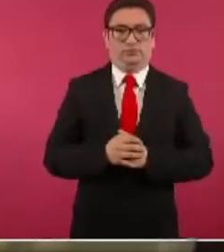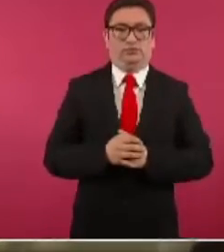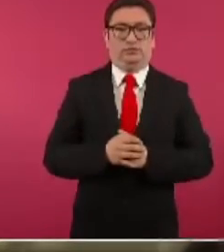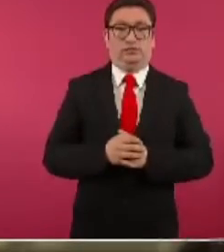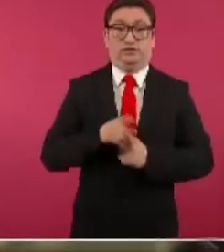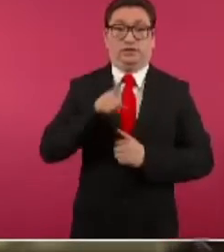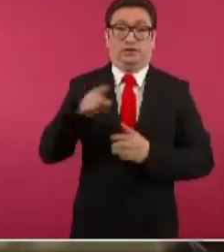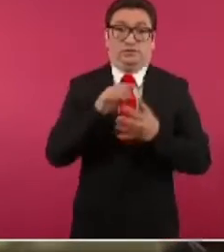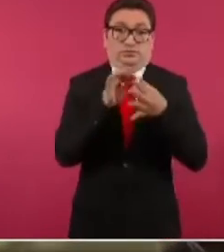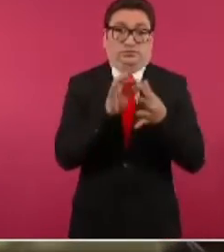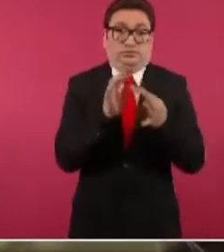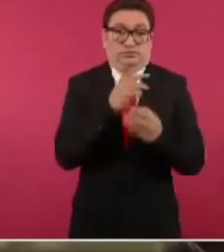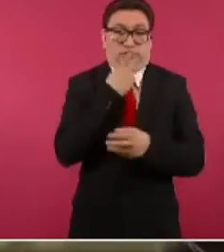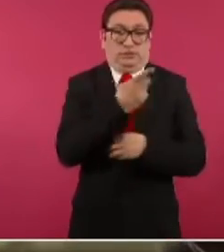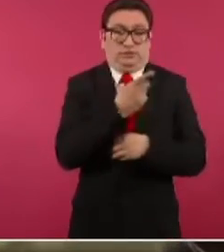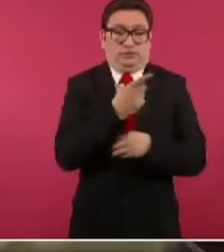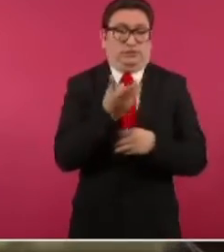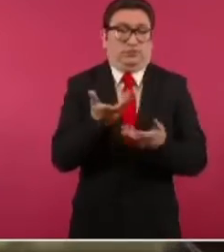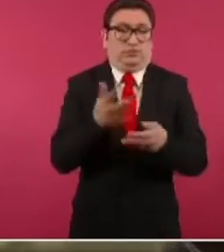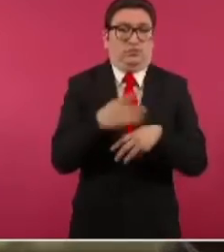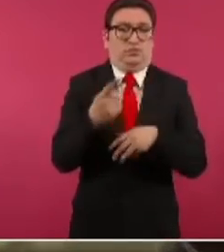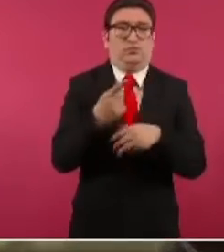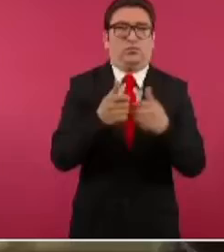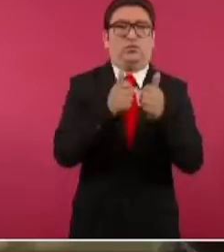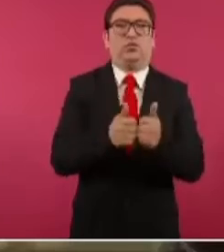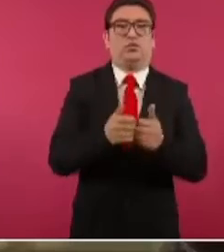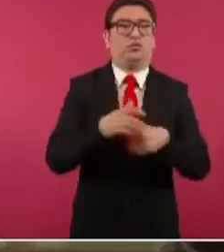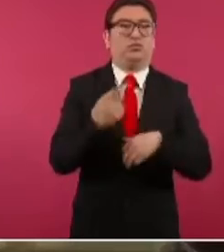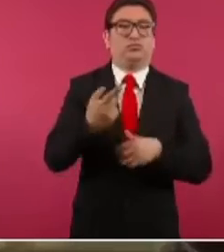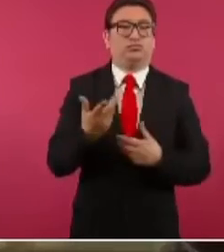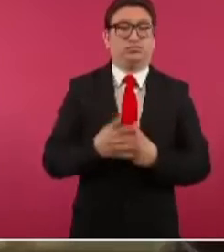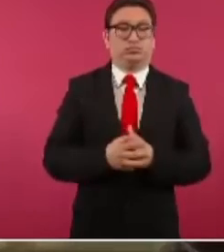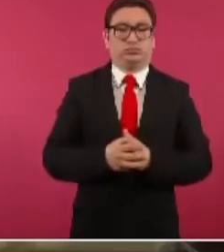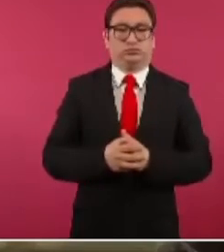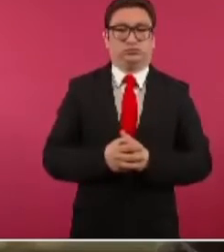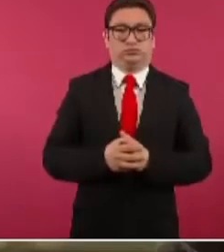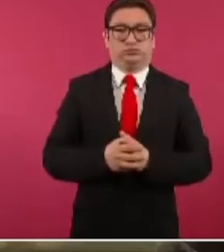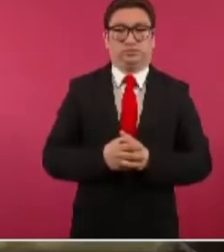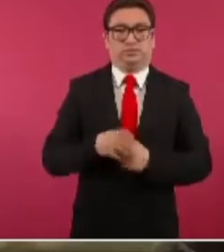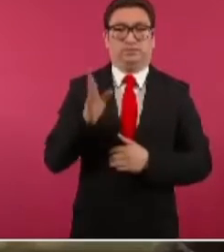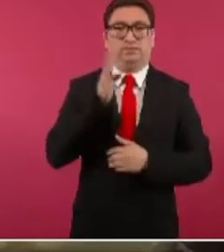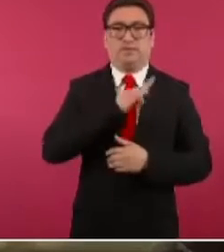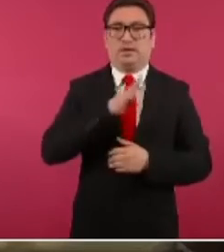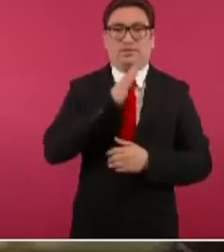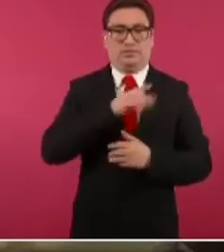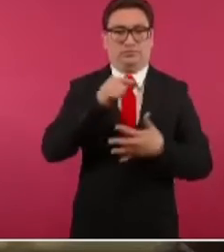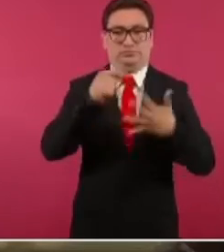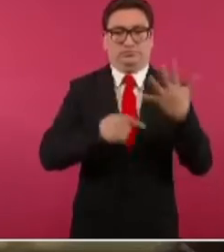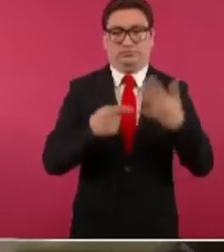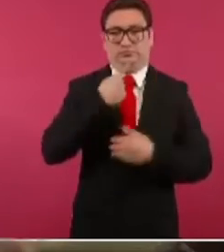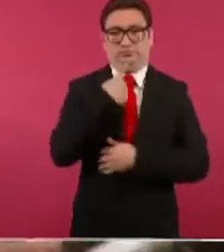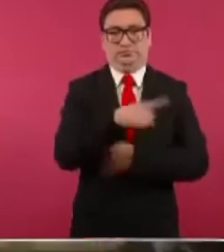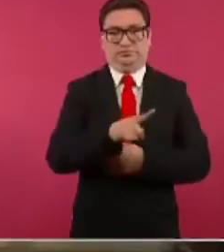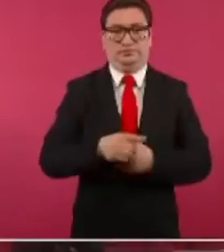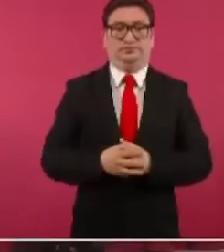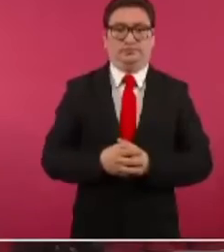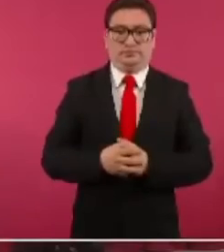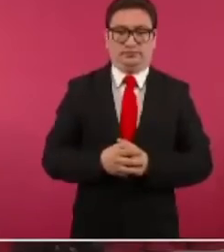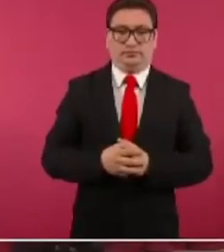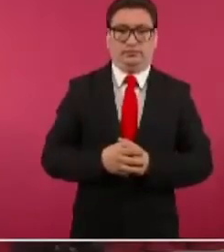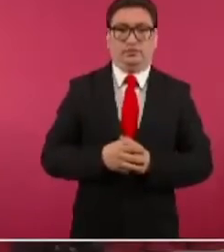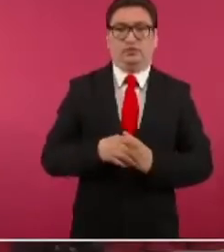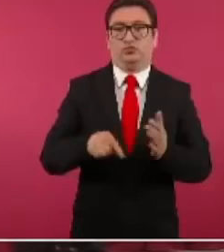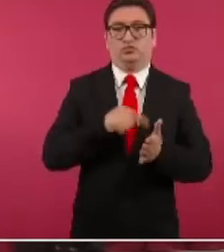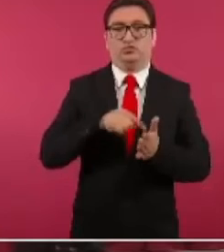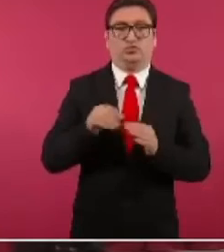que ellos estaban ahí, además, pues en muy malas condiciones, ¿no? Los llevaron de un lado a